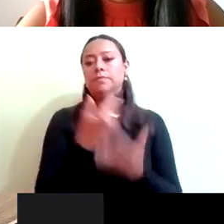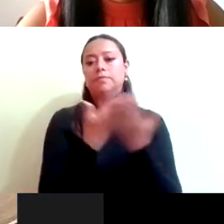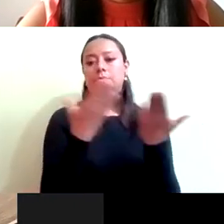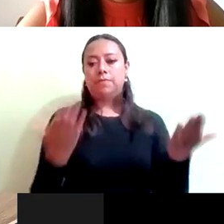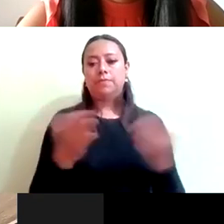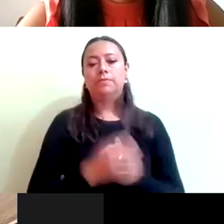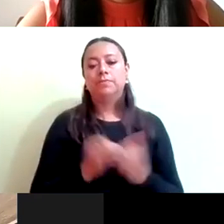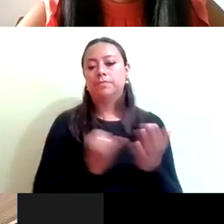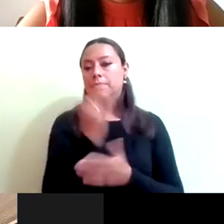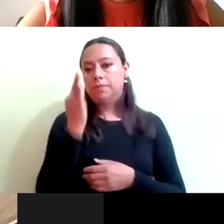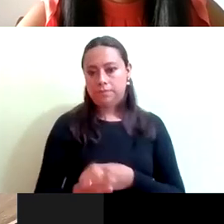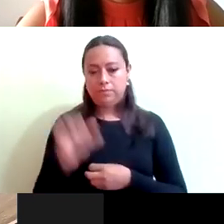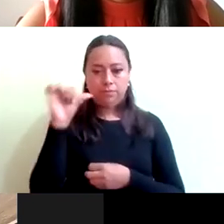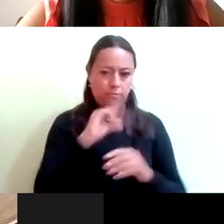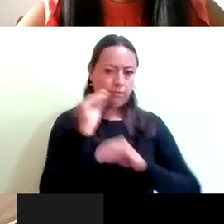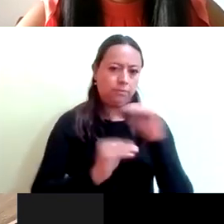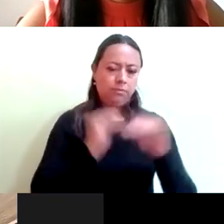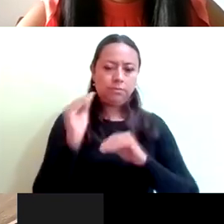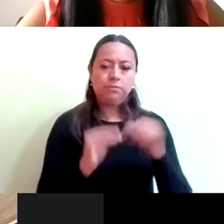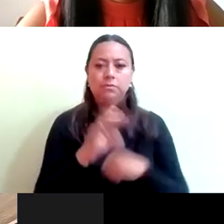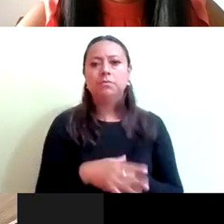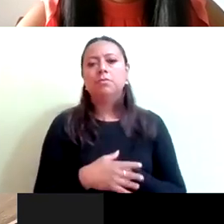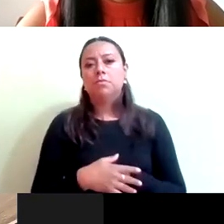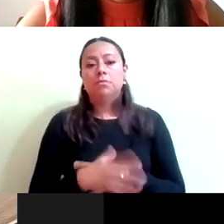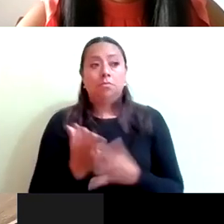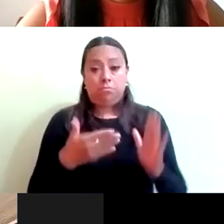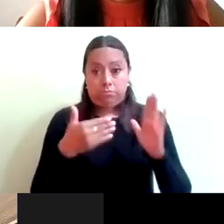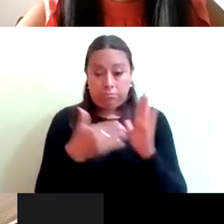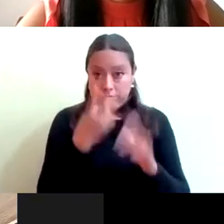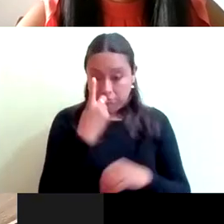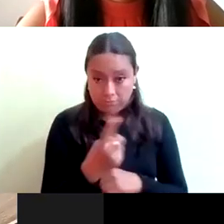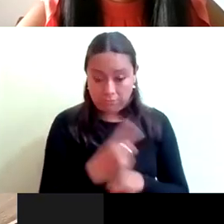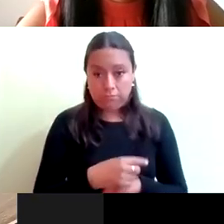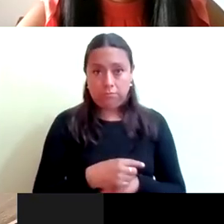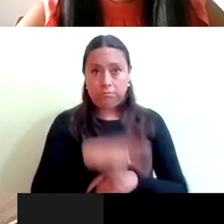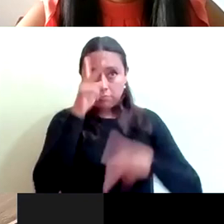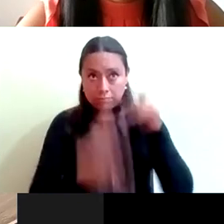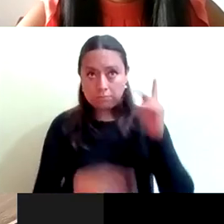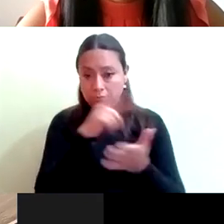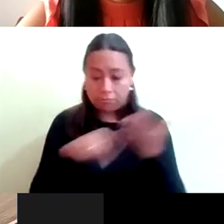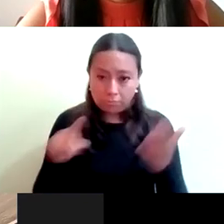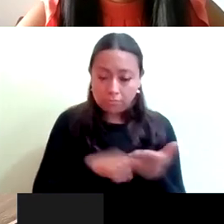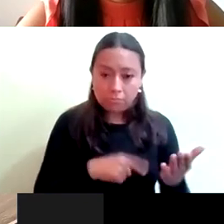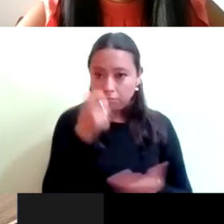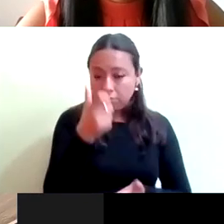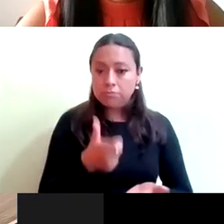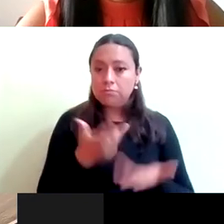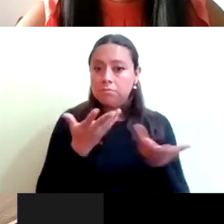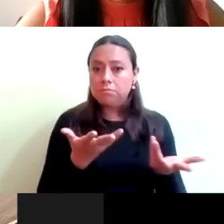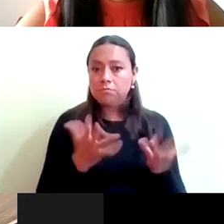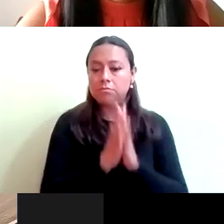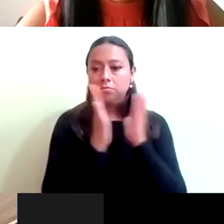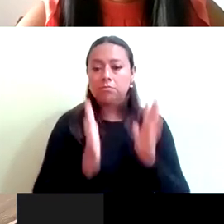espíritu del dictamen que hoy se discute, en ningún momento se pretende suspender ni mucho menos cancelar el presupuesto